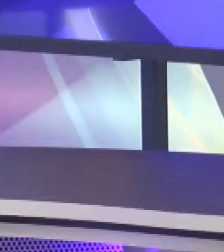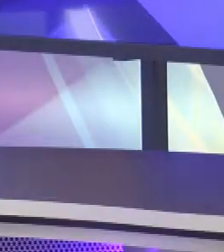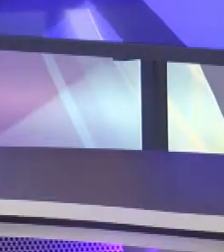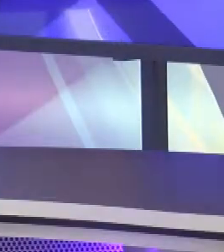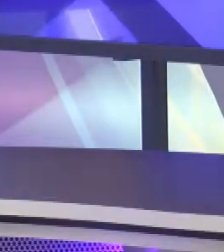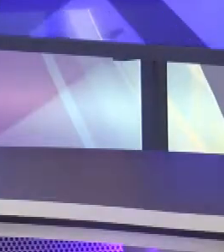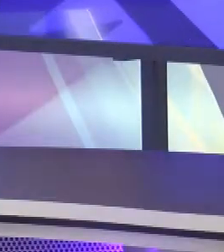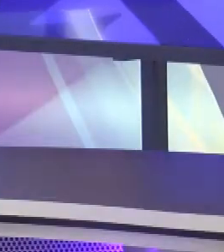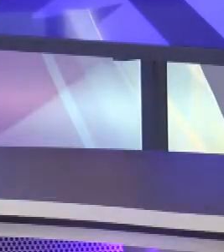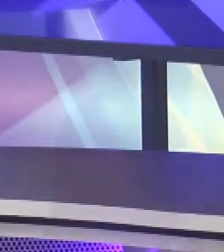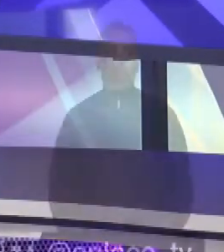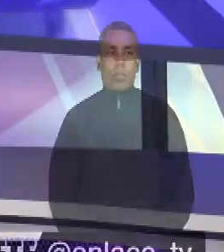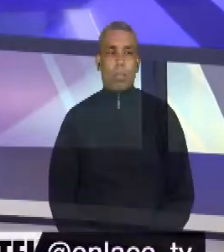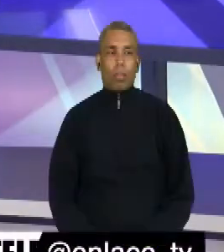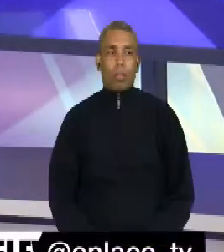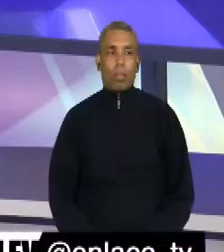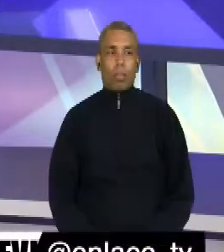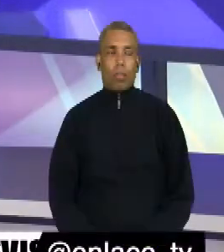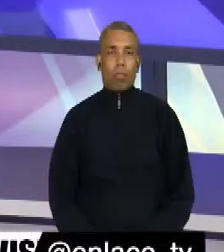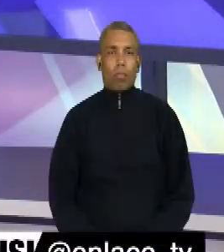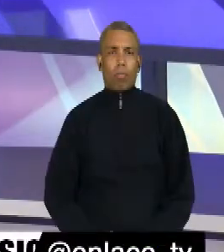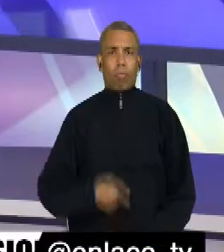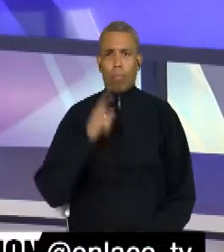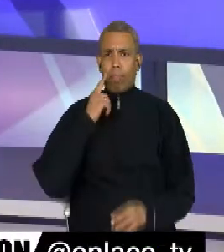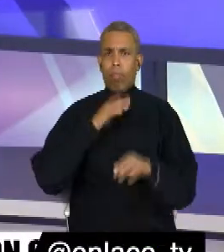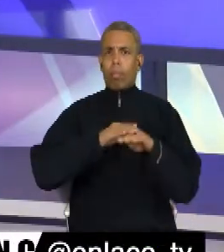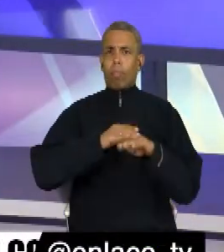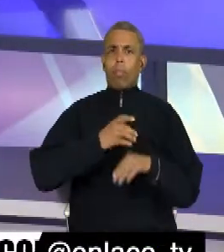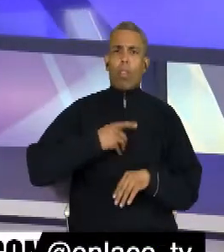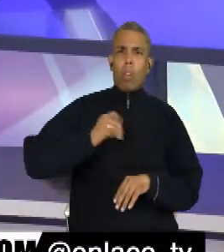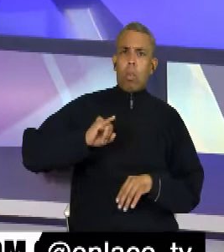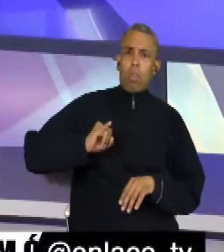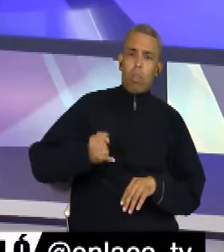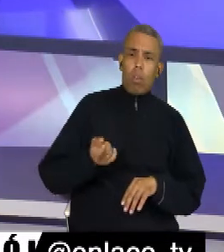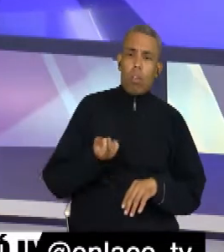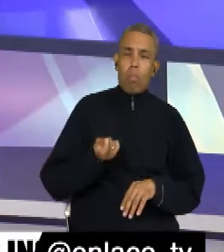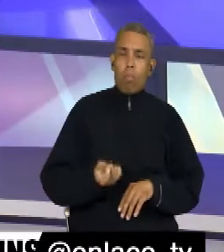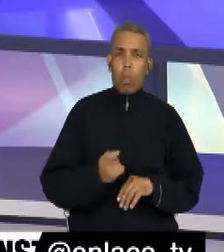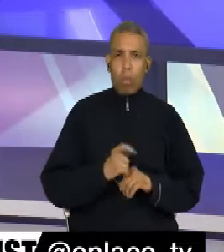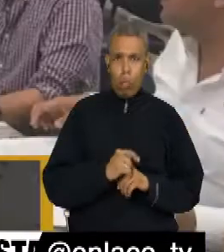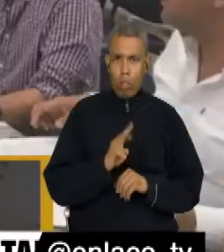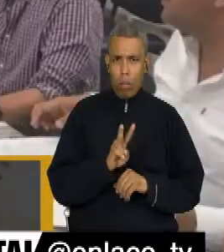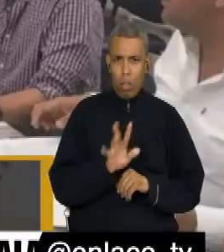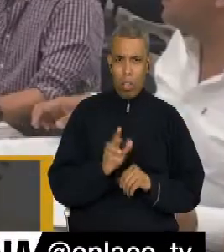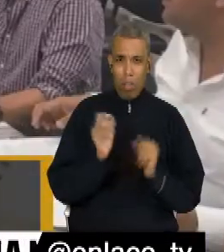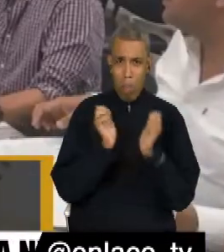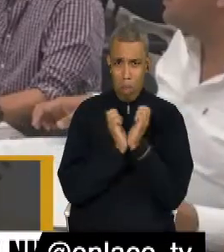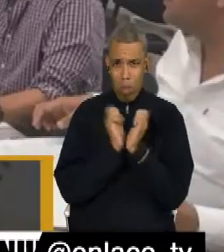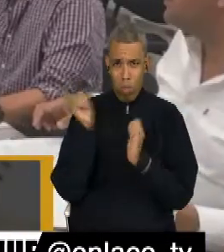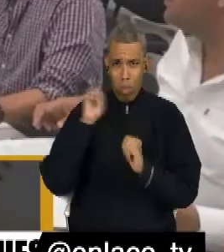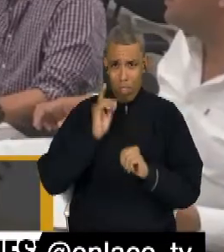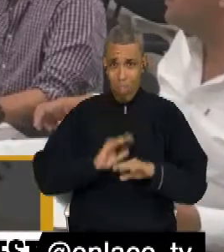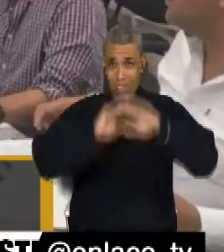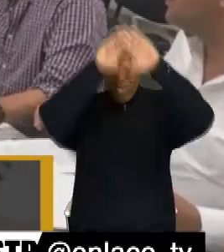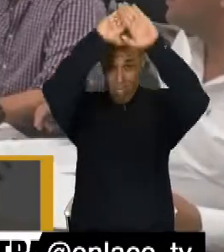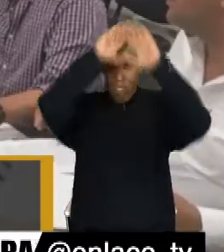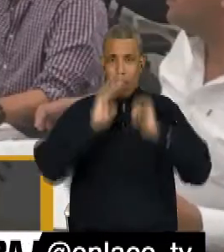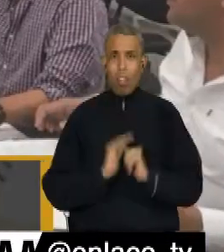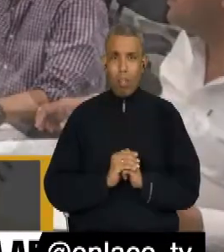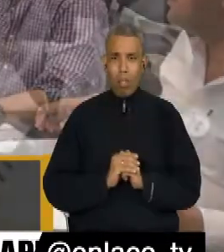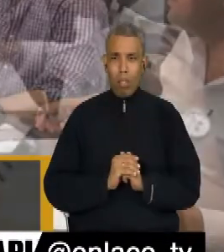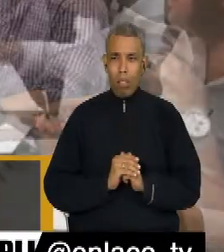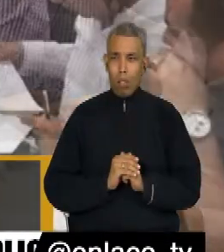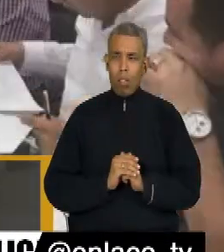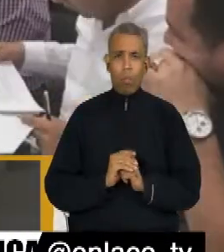Mucha atención, que este jueves 25 de mayo, desde las 9 de la mañana, en el corregimiento del centro de Barranca Bermeja, retomarán